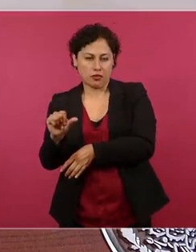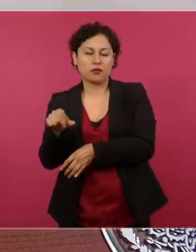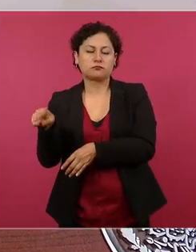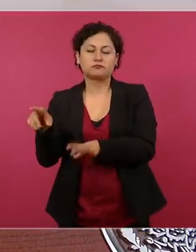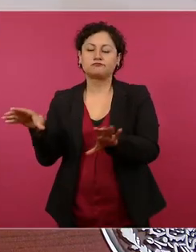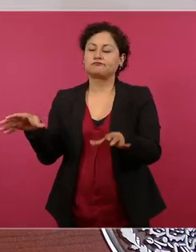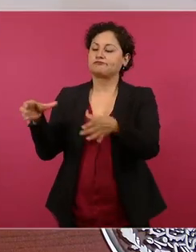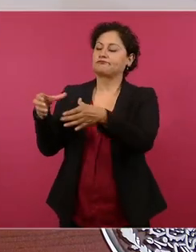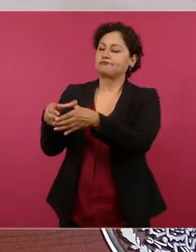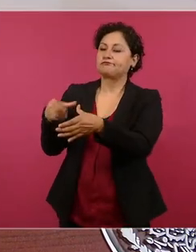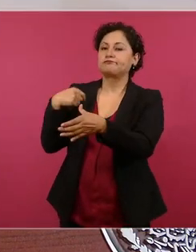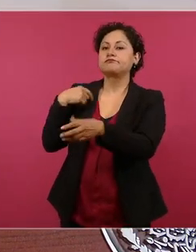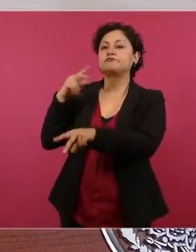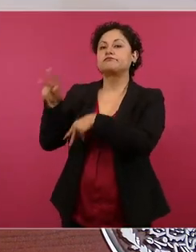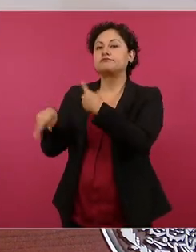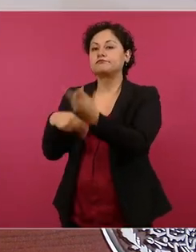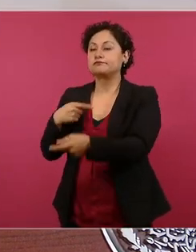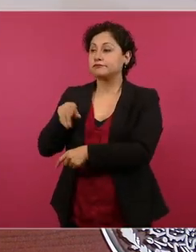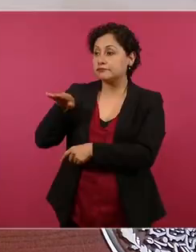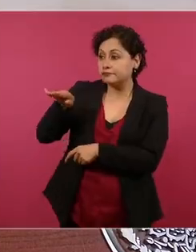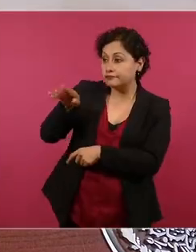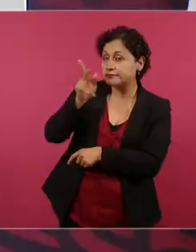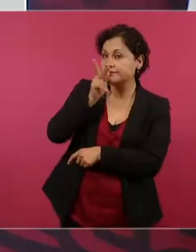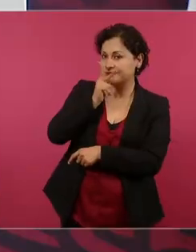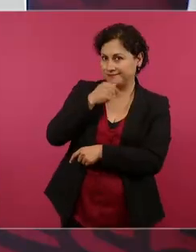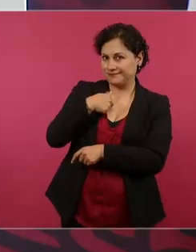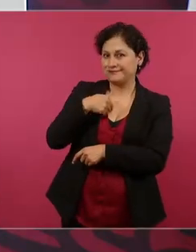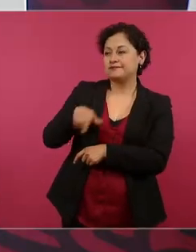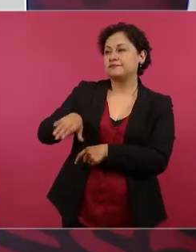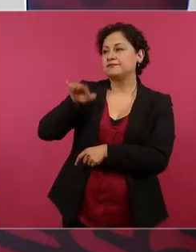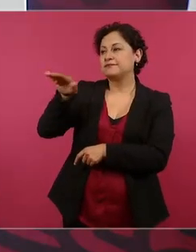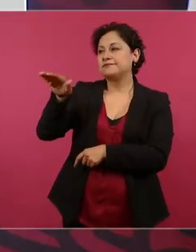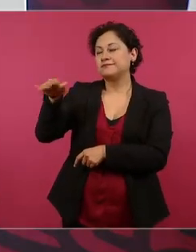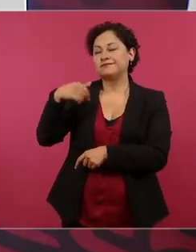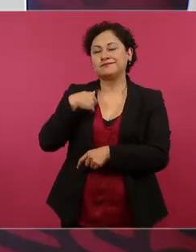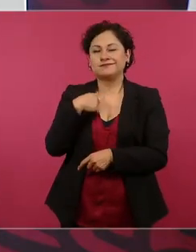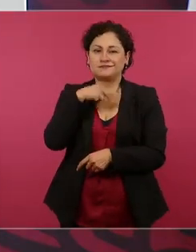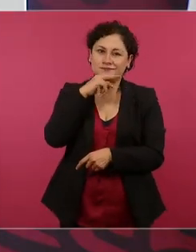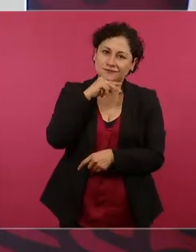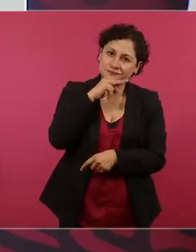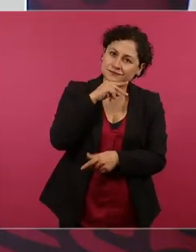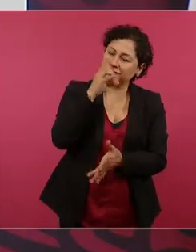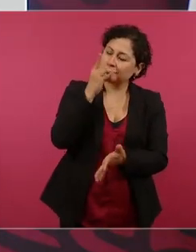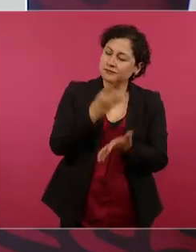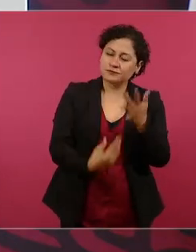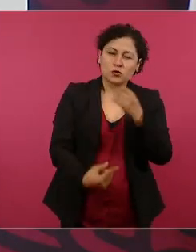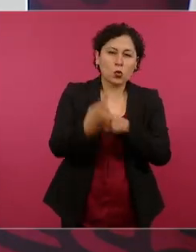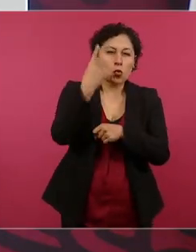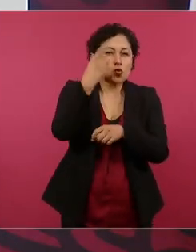y le dije a mi papá, lo único que me preocupa es